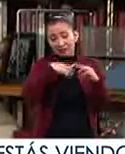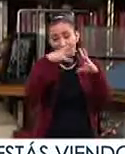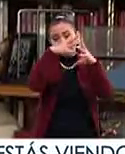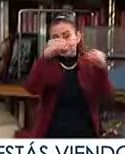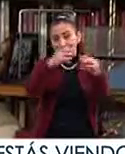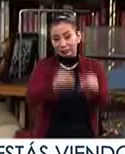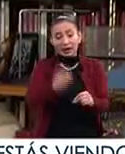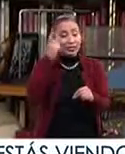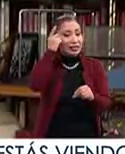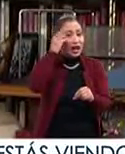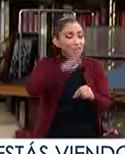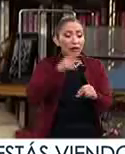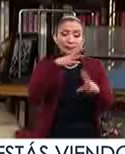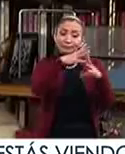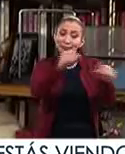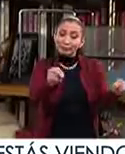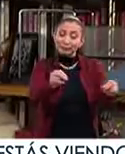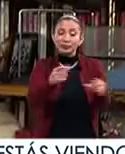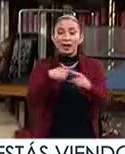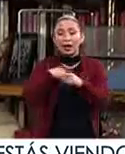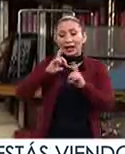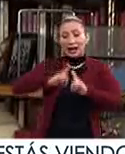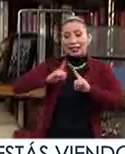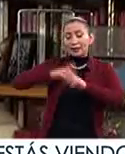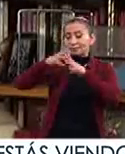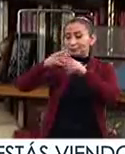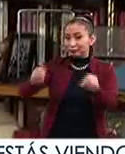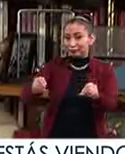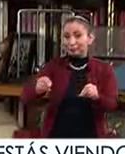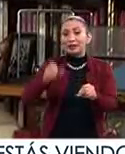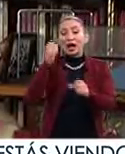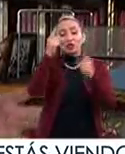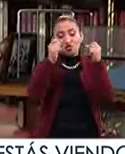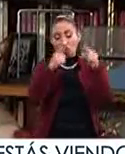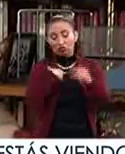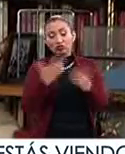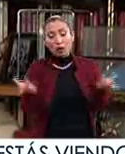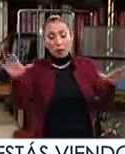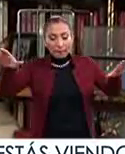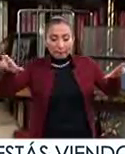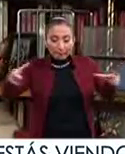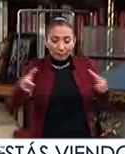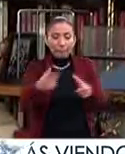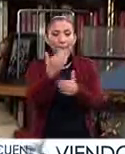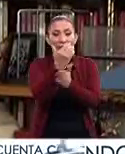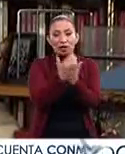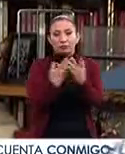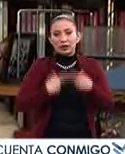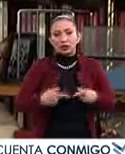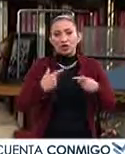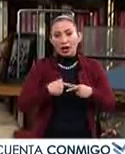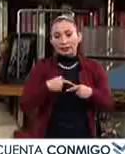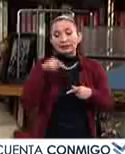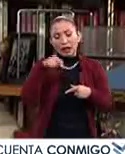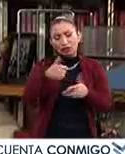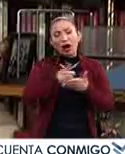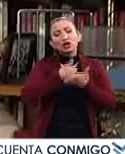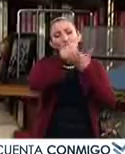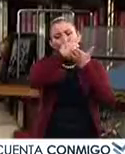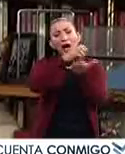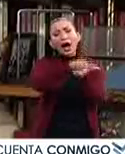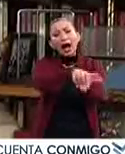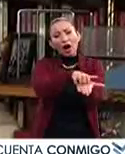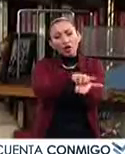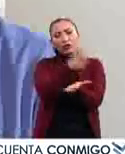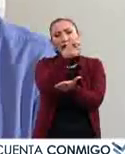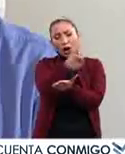desaparecer direcciones, gerencias, etcétera, simplificando, y eso nos va a permitir un nivel de ahorro